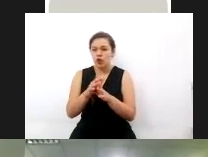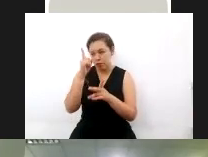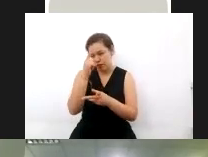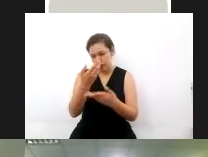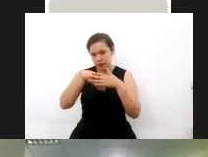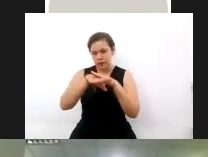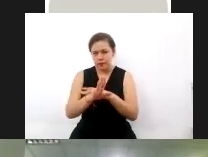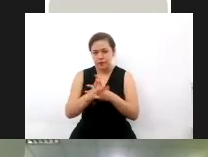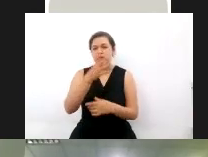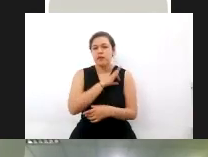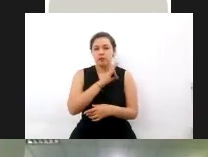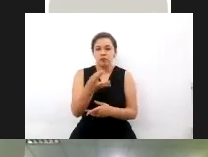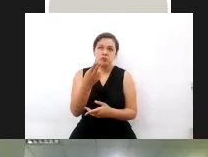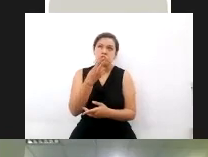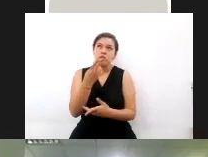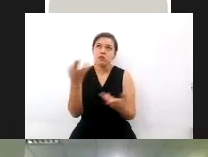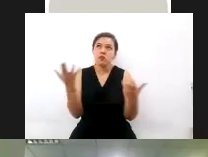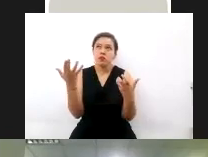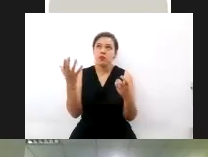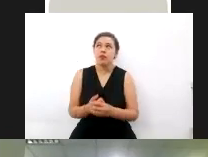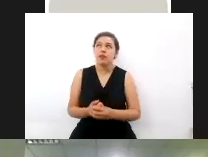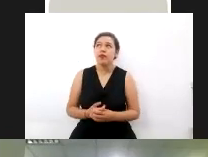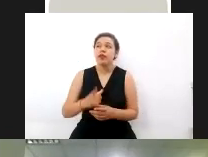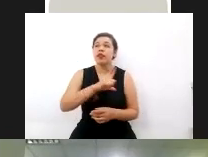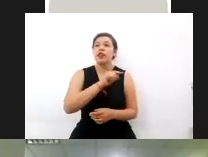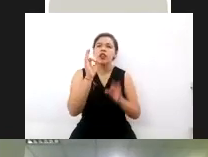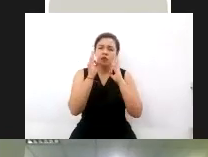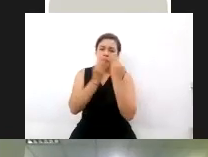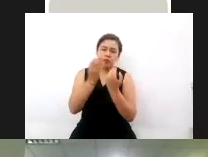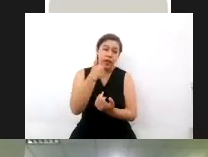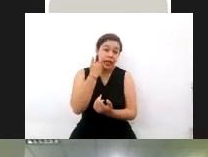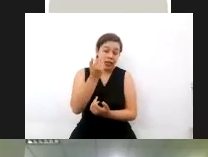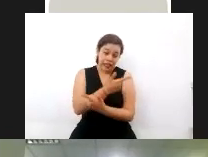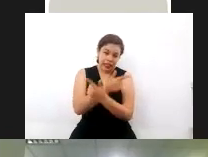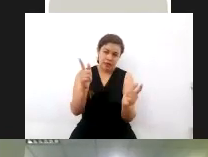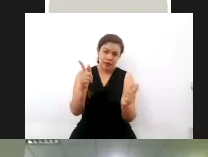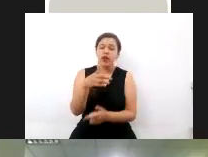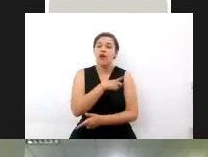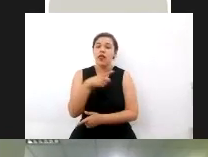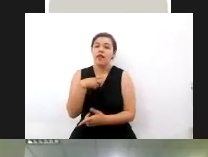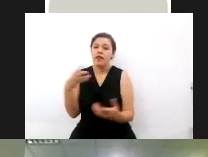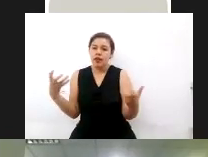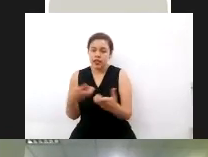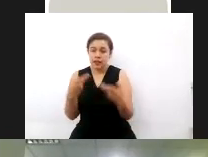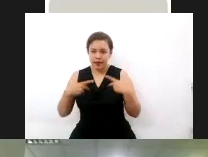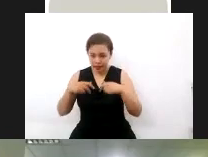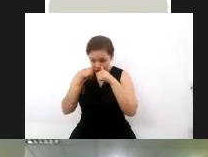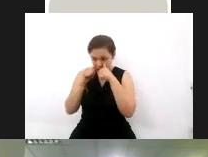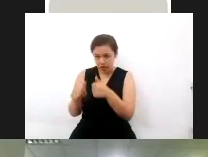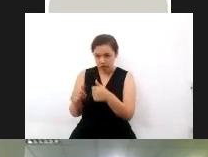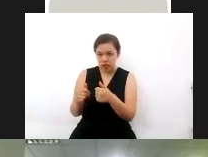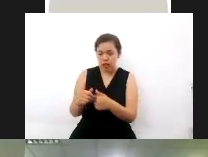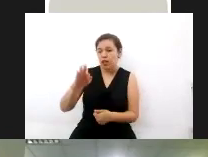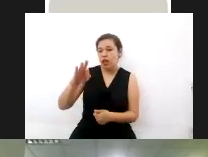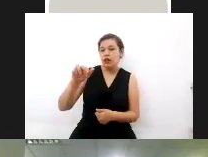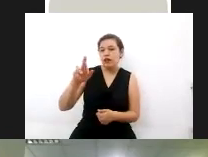para poder llevarlo a cabo y en la modalidad que ustedes quieran, pero lo tienen que hacer. La persona que atiende el filtro